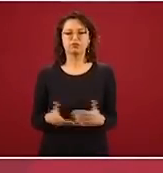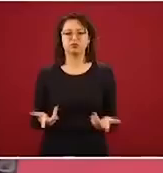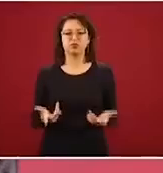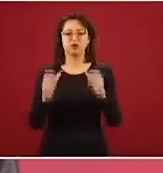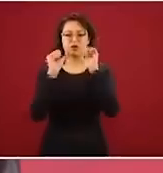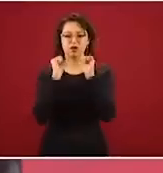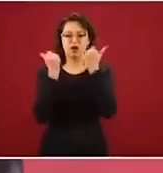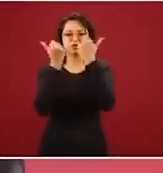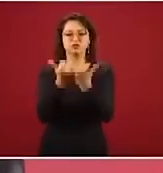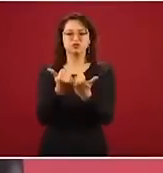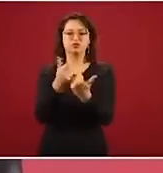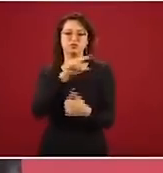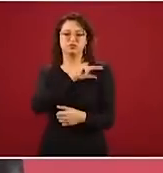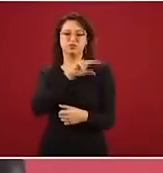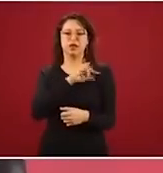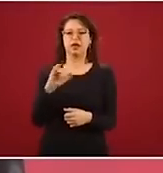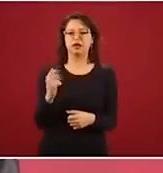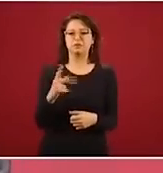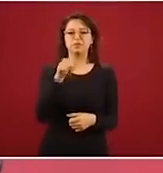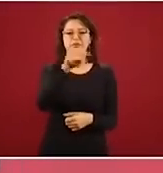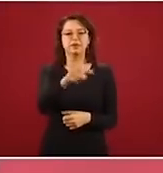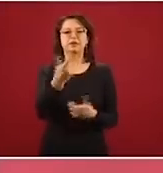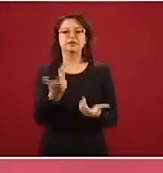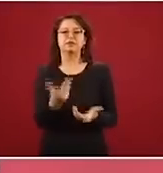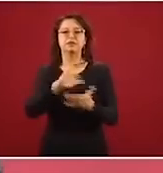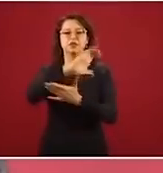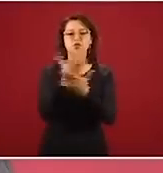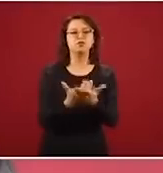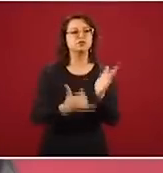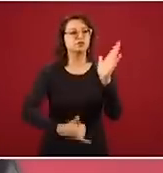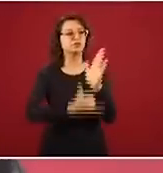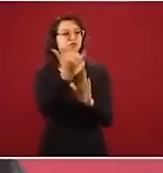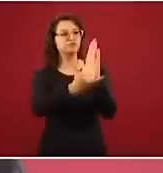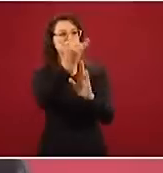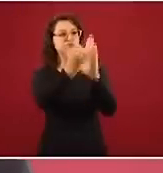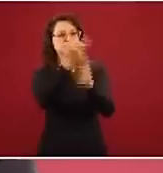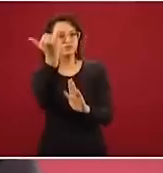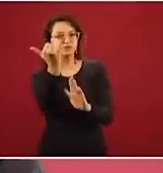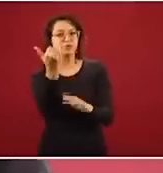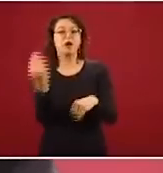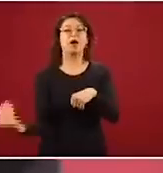asociaciones públicas privadas, en donde cobraban por la construcción y además